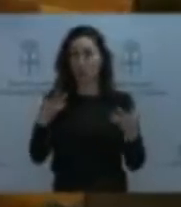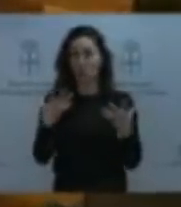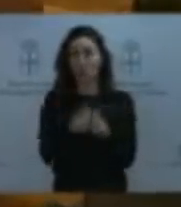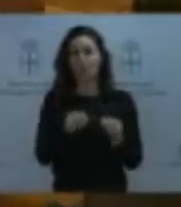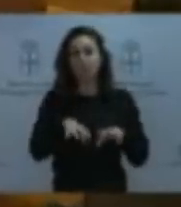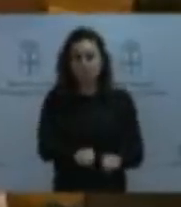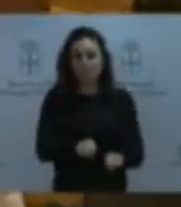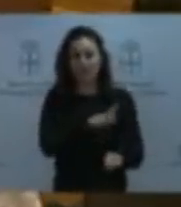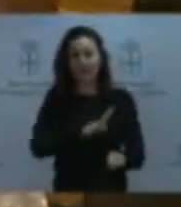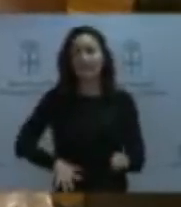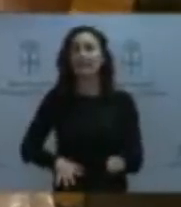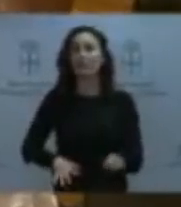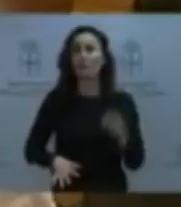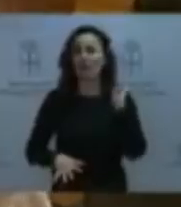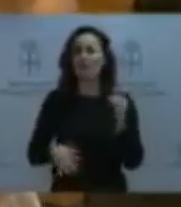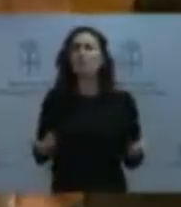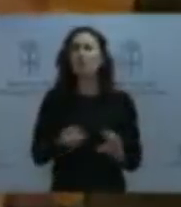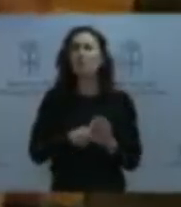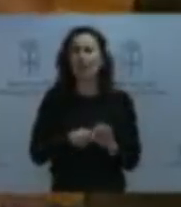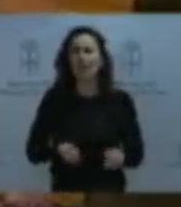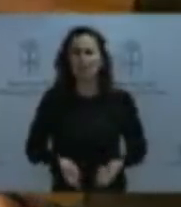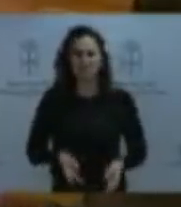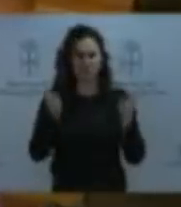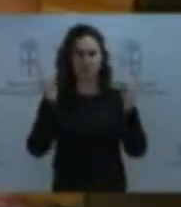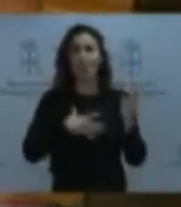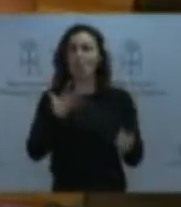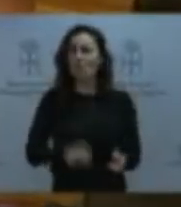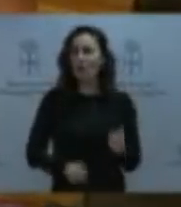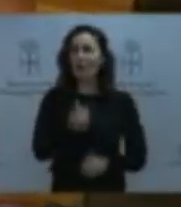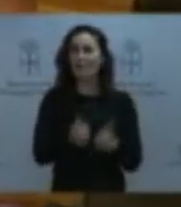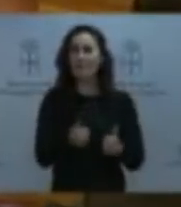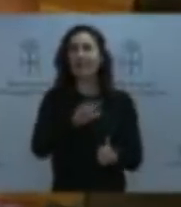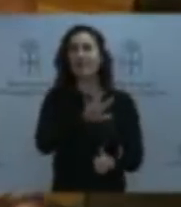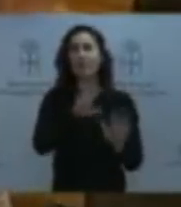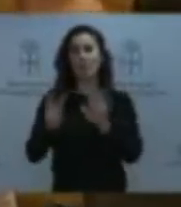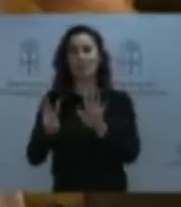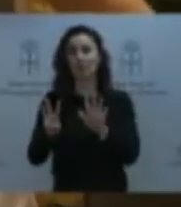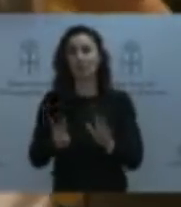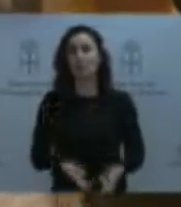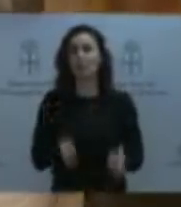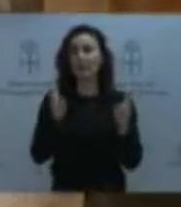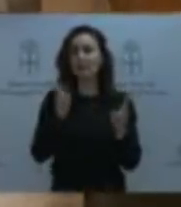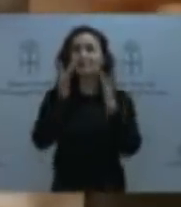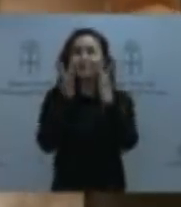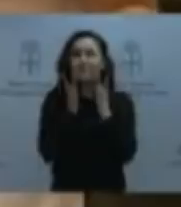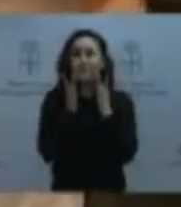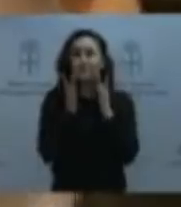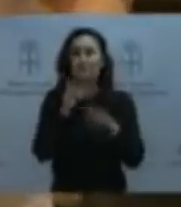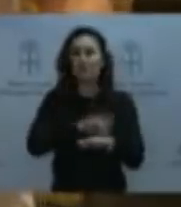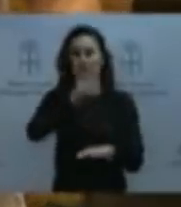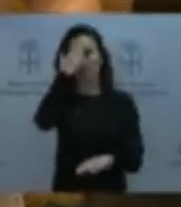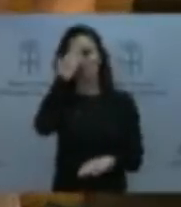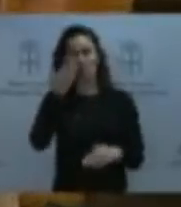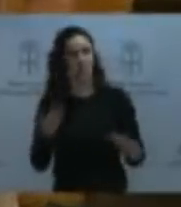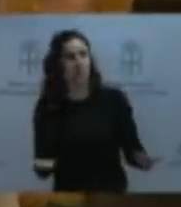salir de la OPE. Y que había 58 vacantes pures en atención primaria. Con lo cual, que no está contando. Ahora dice que solo